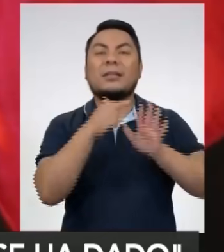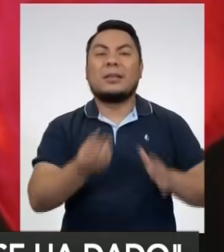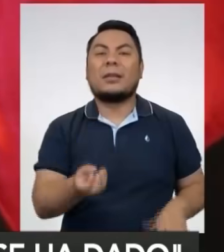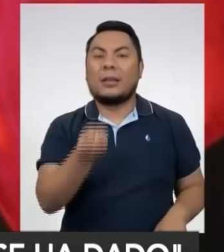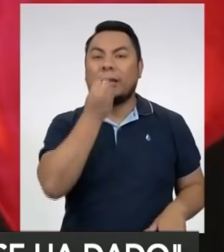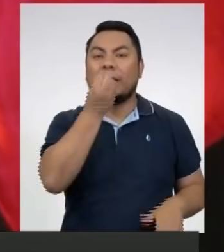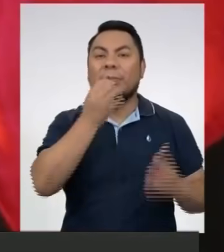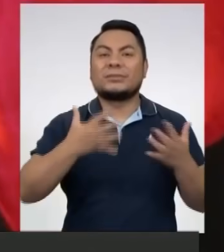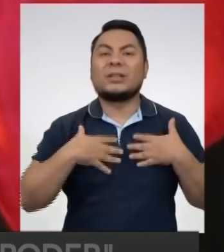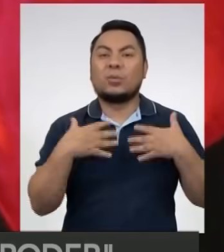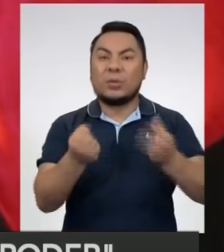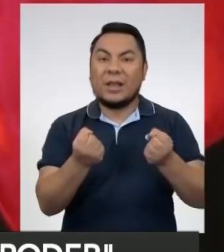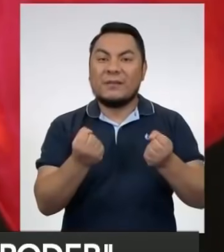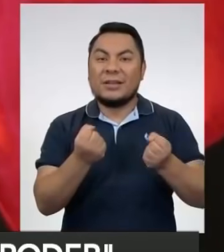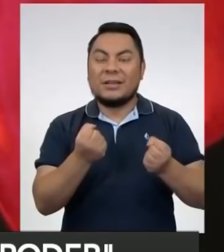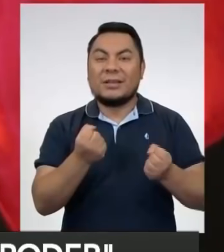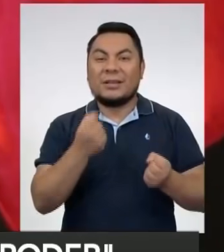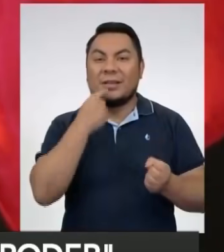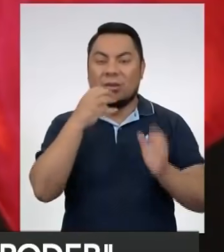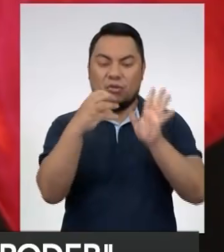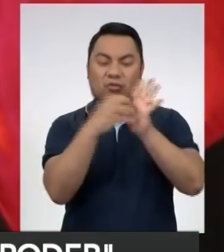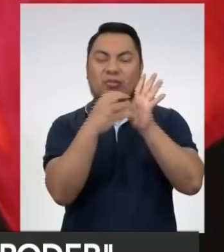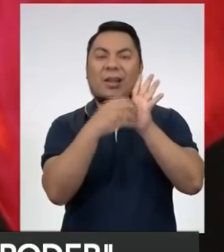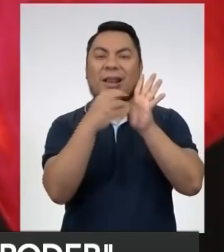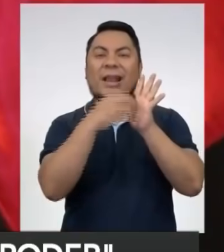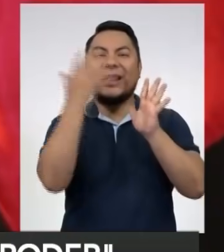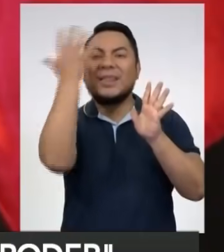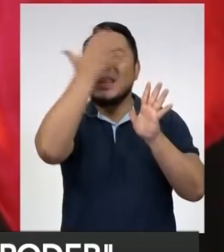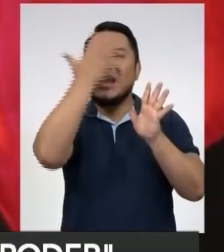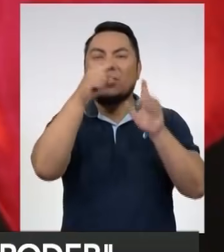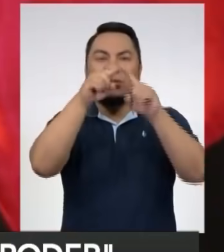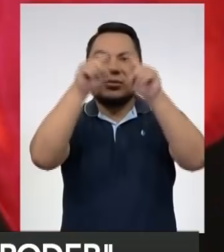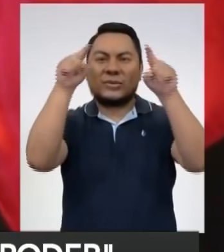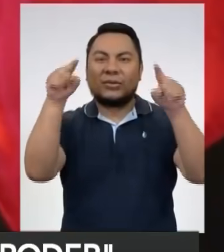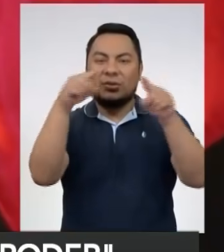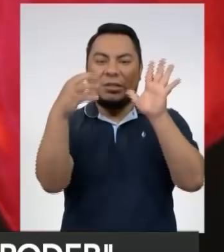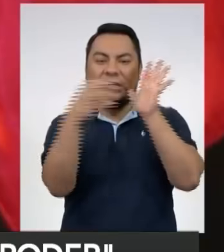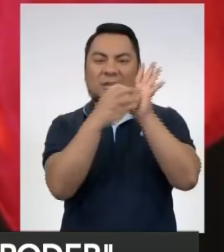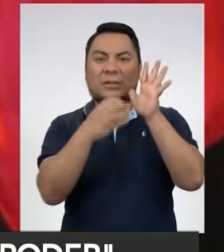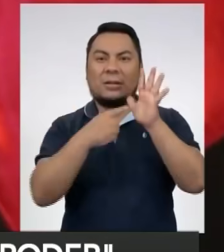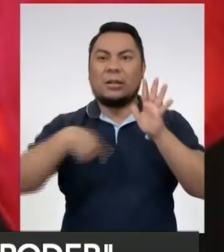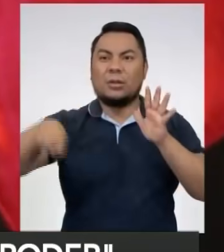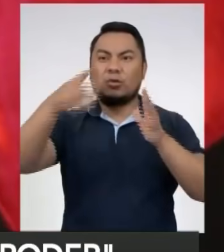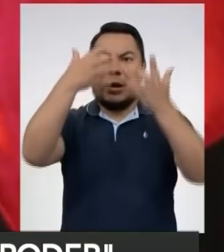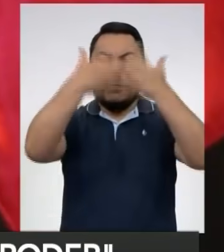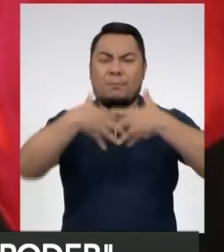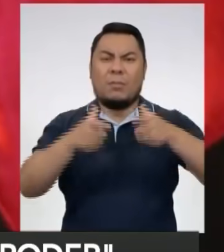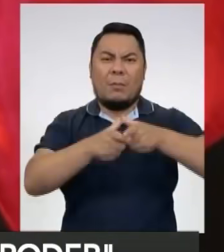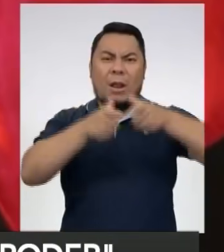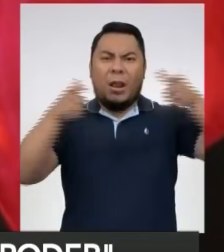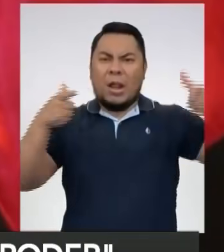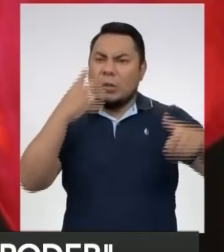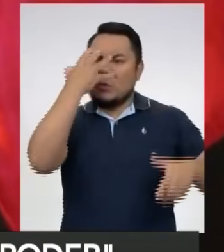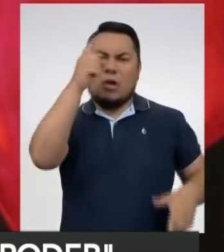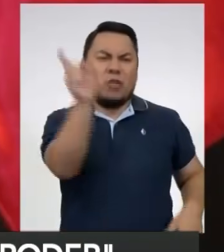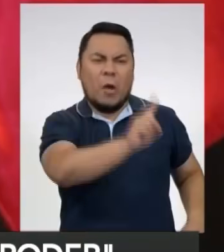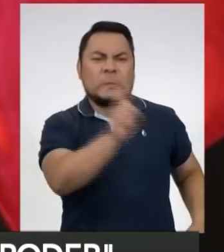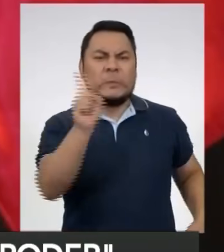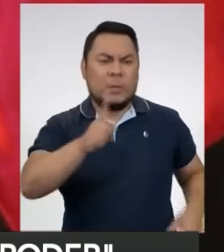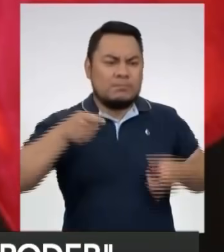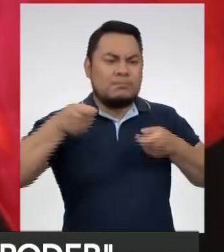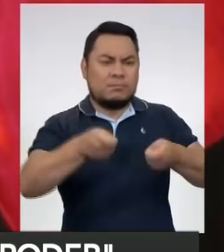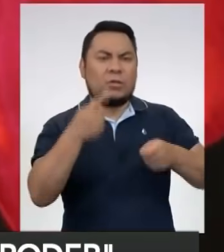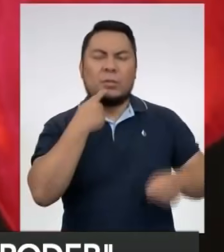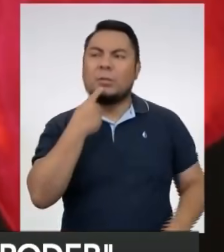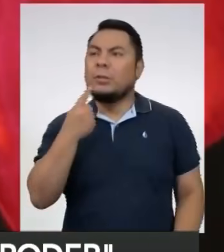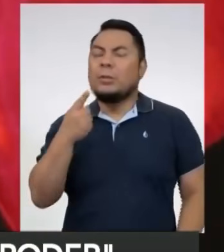alimentación saludable, de los octógonos. Los grupos económicos empresariales se opusieron y nosotros dijimos